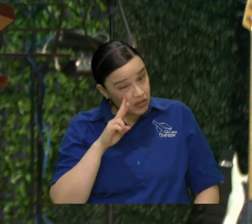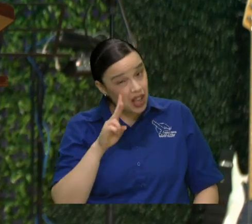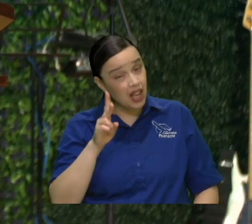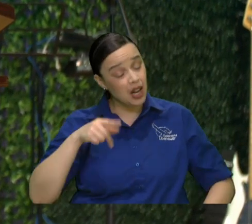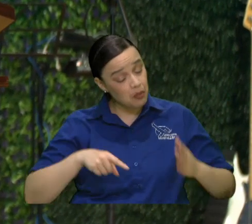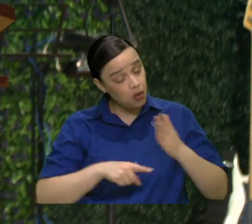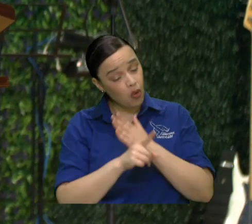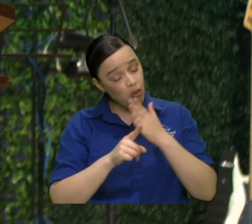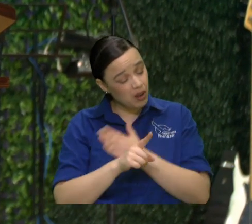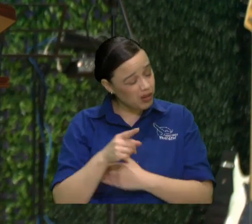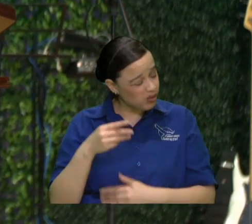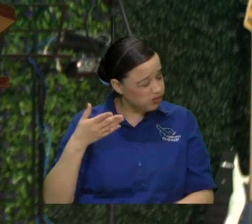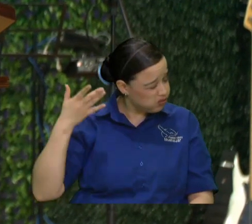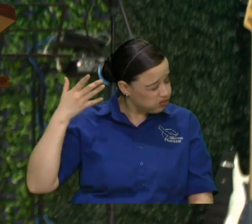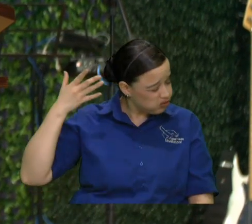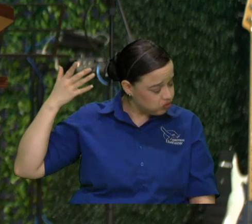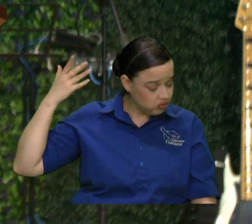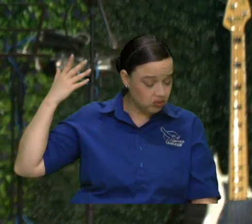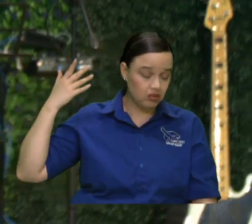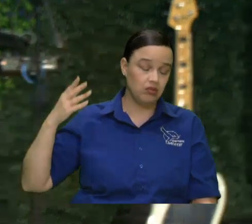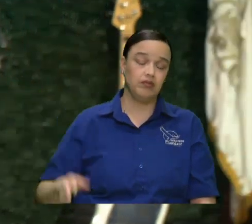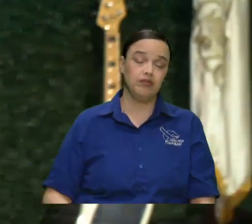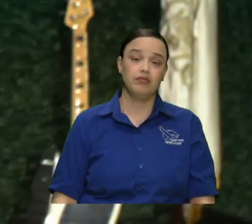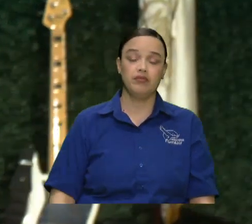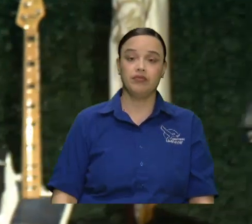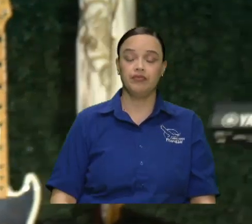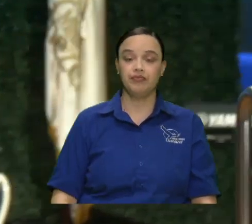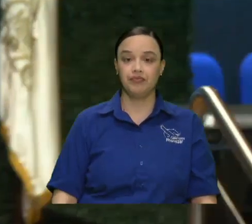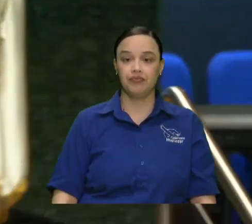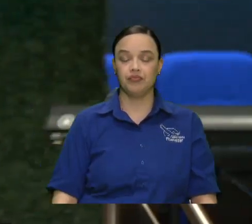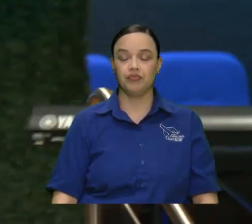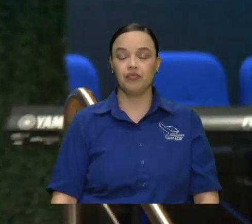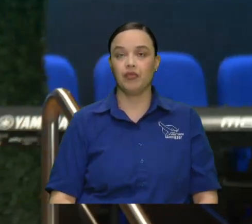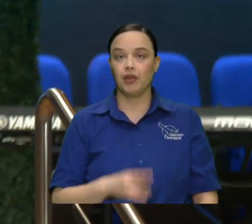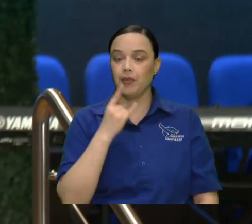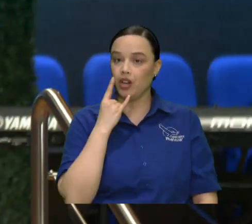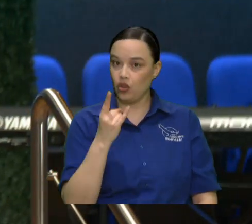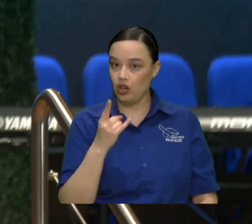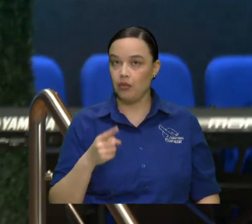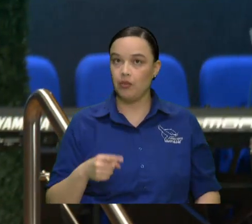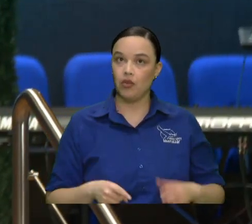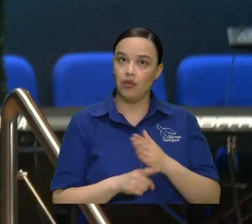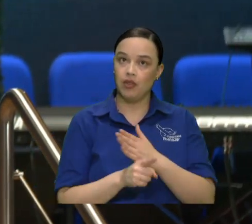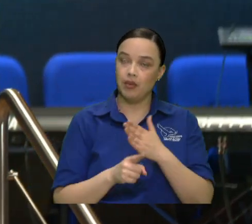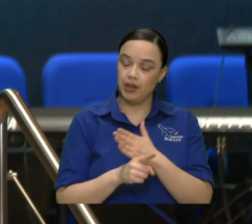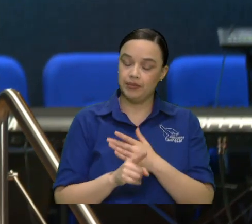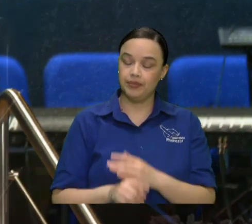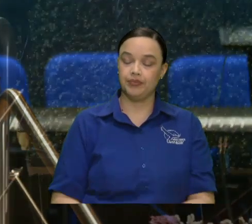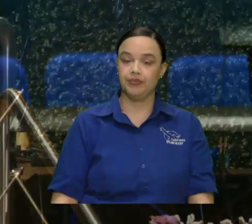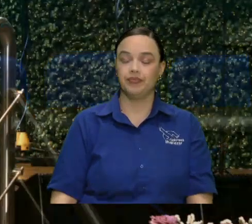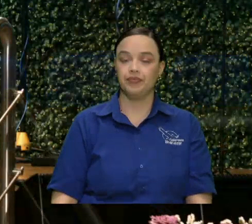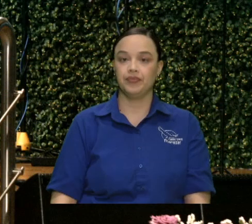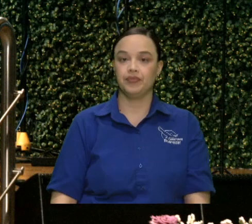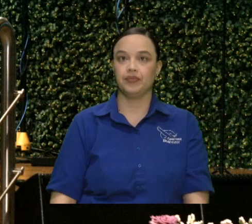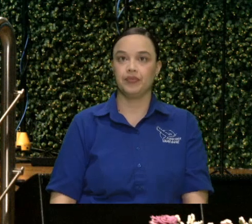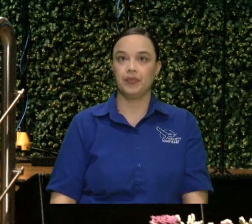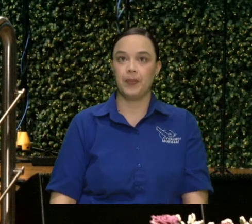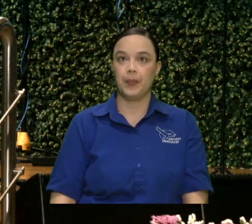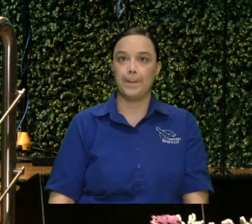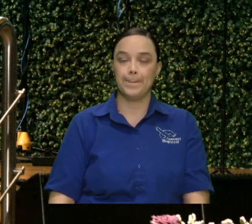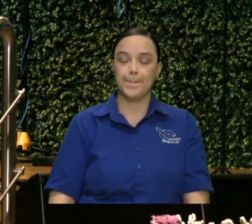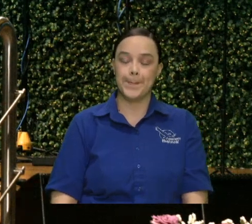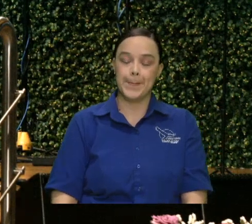le voy a poner un ejemplo me perdona usted la imprudencia el ejemplo que le voy a contar como yo sé que eso no le afecta a usted yo estoy tranquilo que usted nos